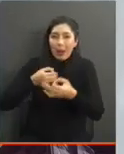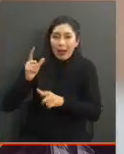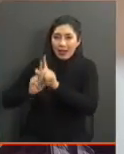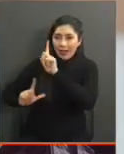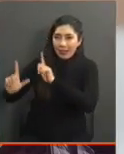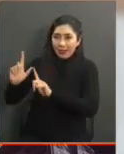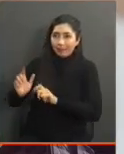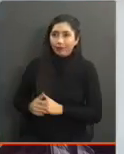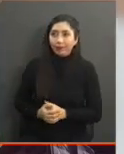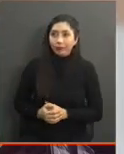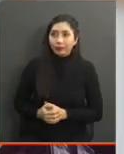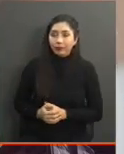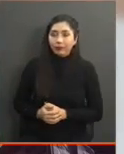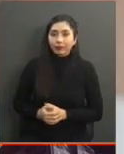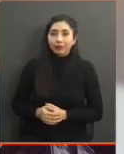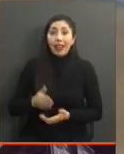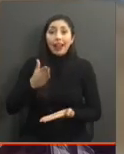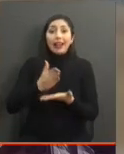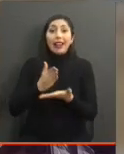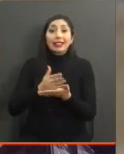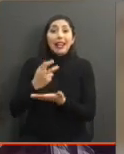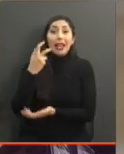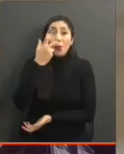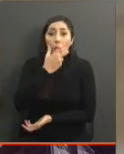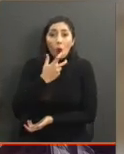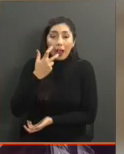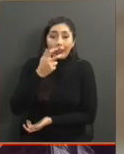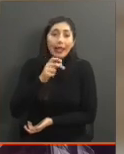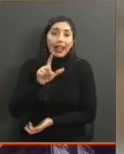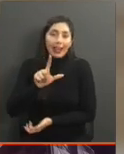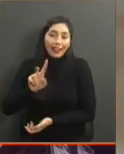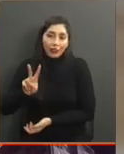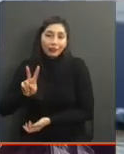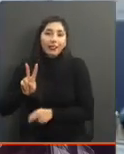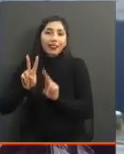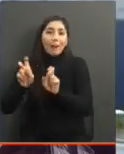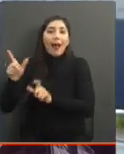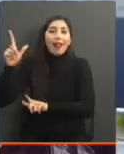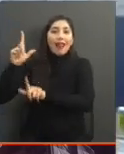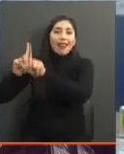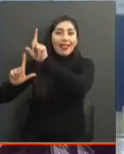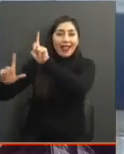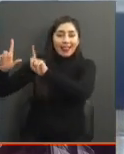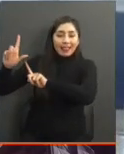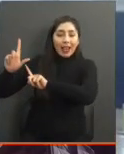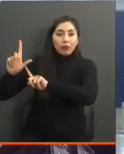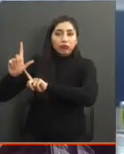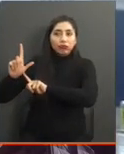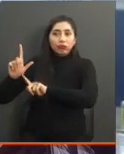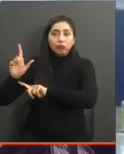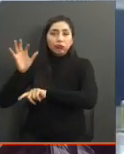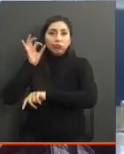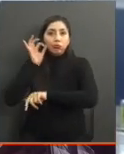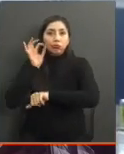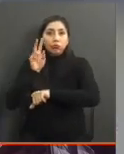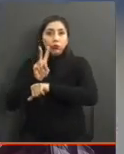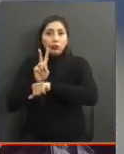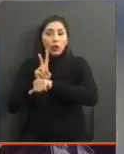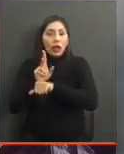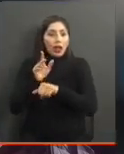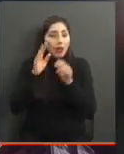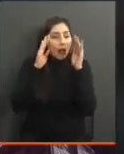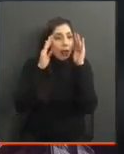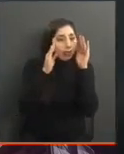La clase de lenguaje de hoy trata sobre las leyendas. La tía Fabiola escucha atenta las que todos quieren contar sin estar consciente,